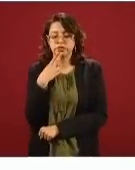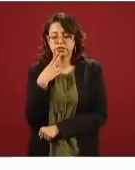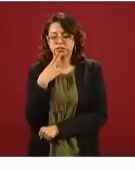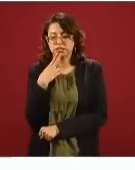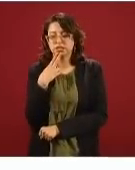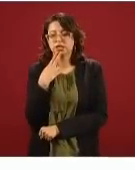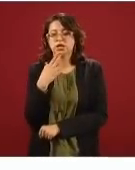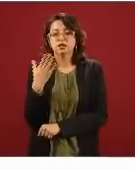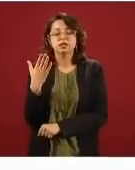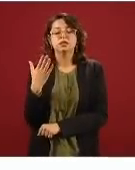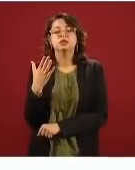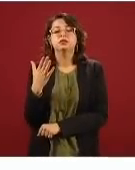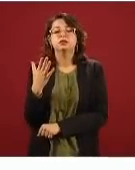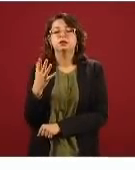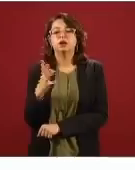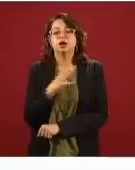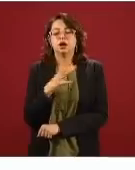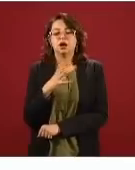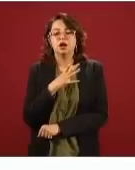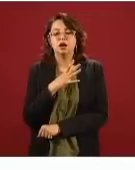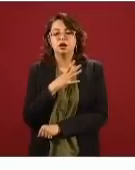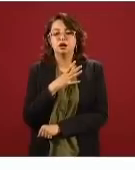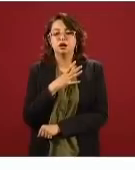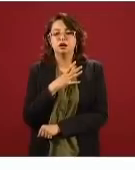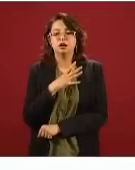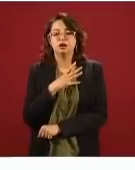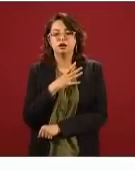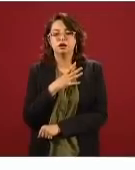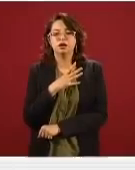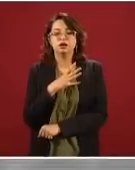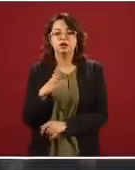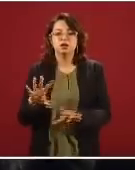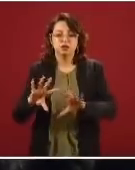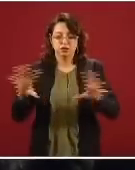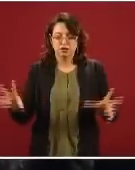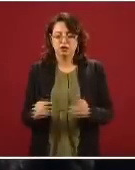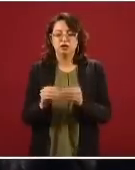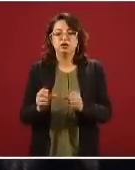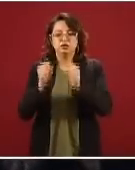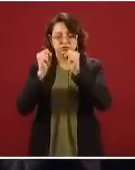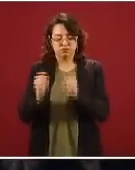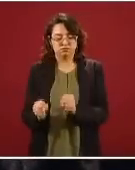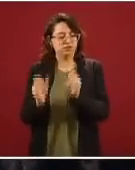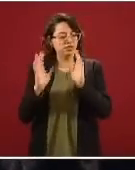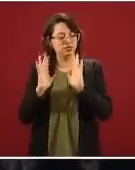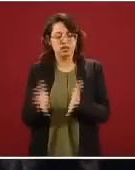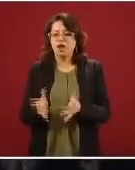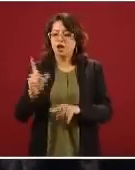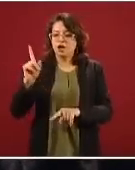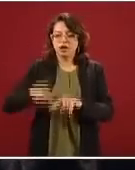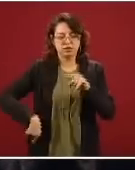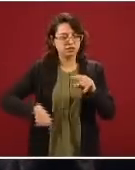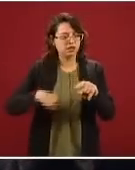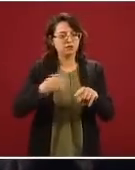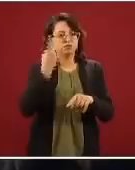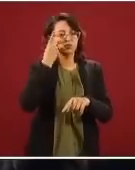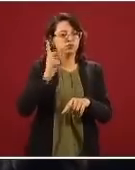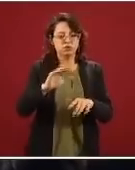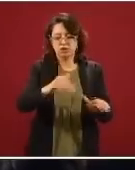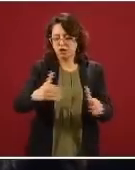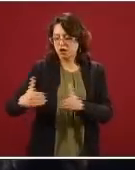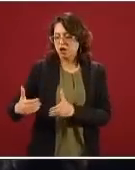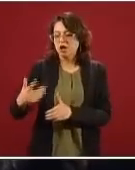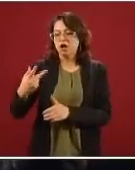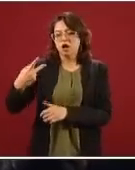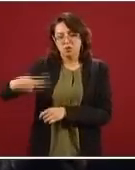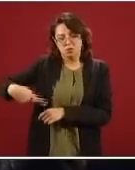comentaba en un principio, tenemos alrededor de un numerario asegurado en extinción de dominio de alrededor de 1,500